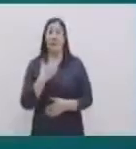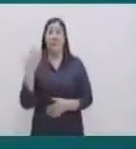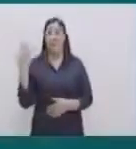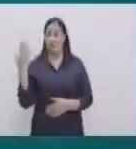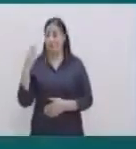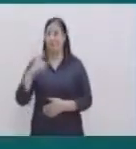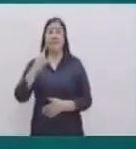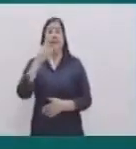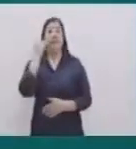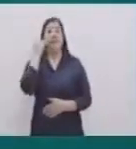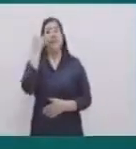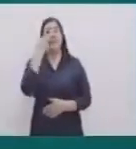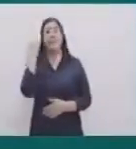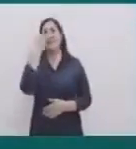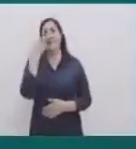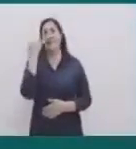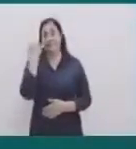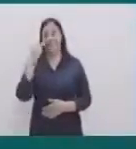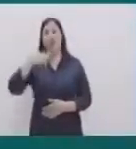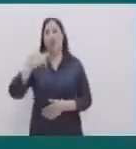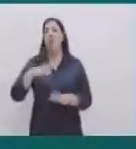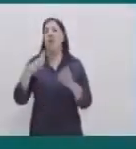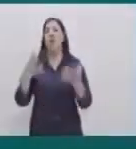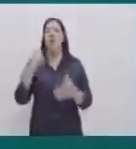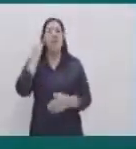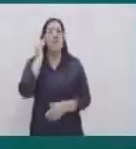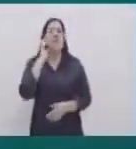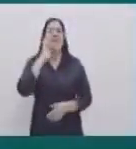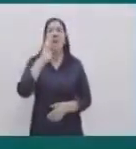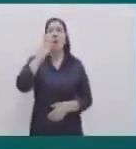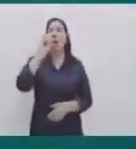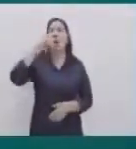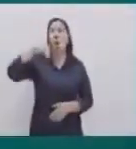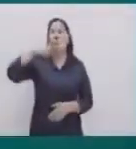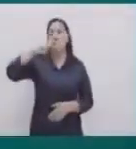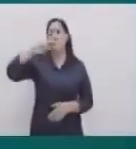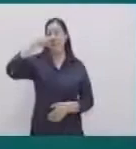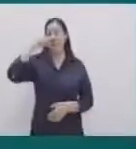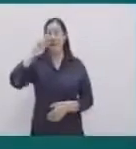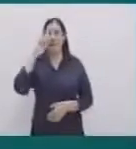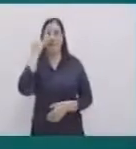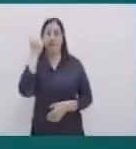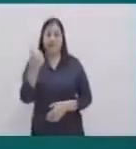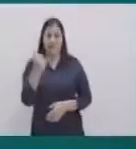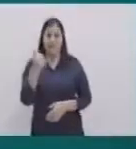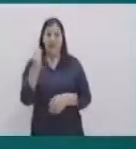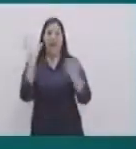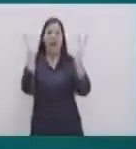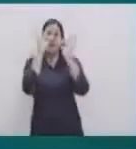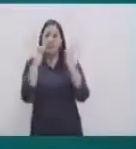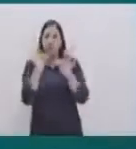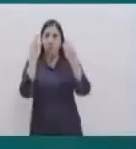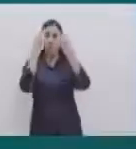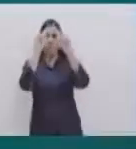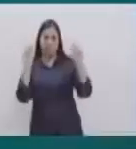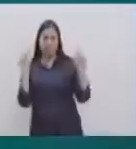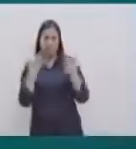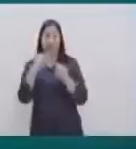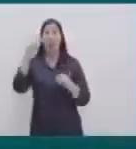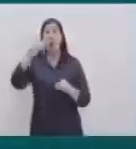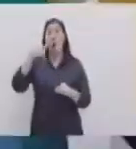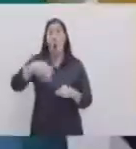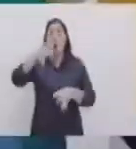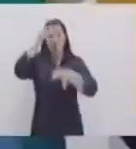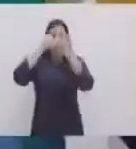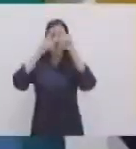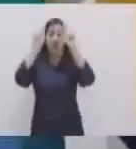a aprender acerca de geometría, específicamente sobre la clasificación de los triángulos. Hoy en específico vamos a aprender